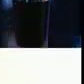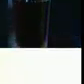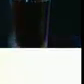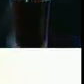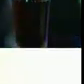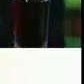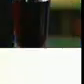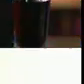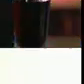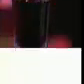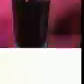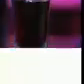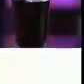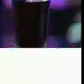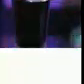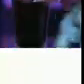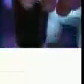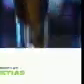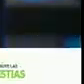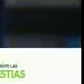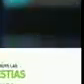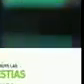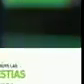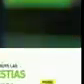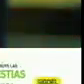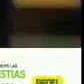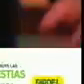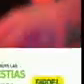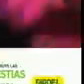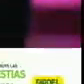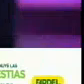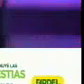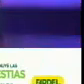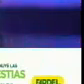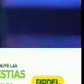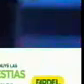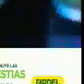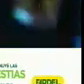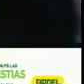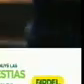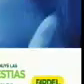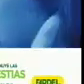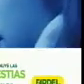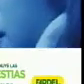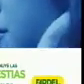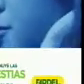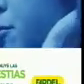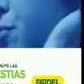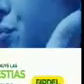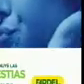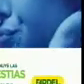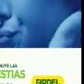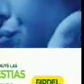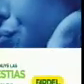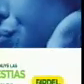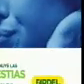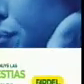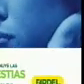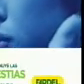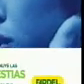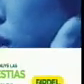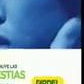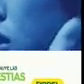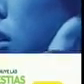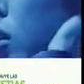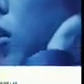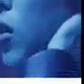preocupantes. Cada 10 segundos fallece una persona a causa del alcohol. El 13.5% de las